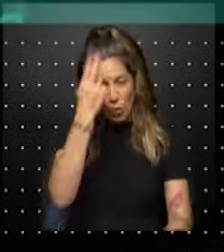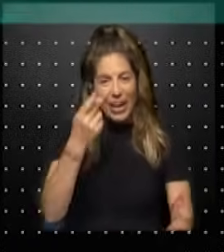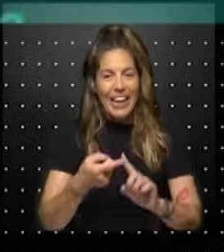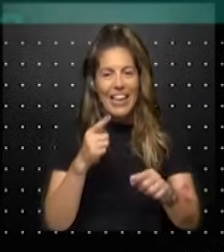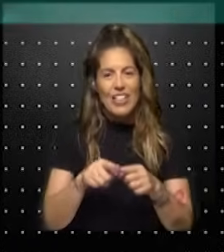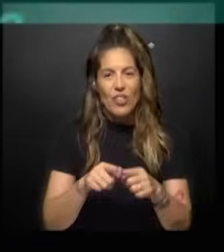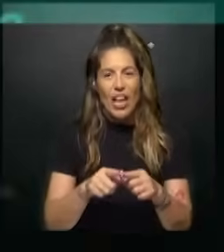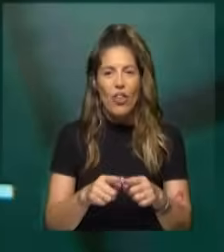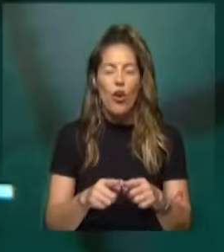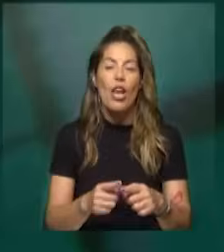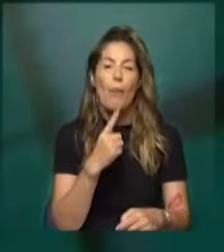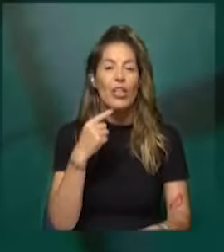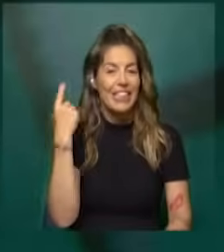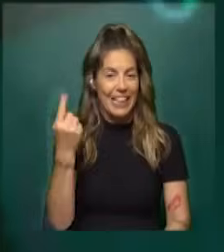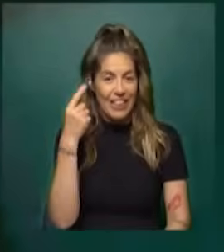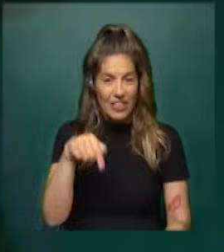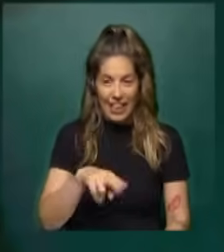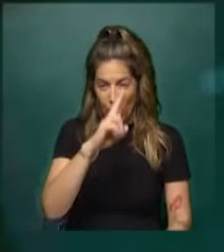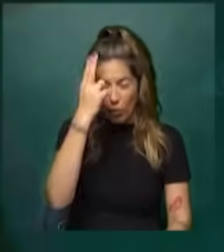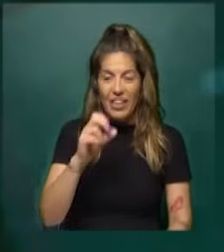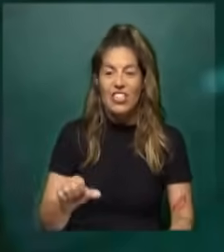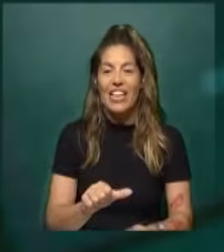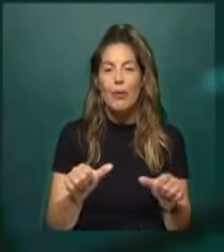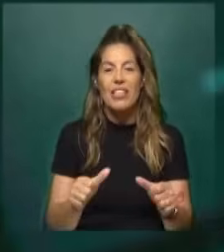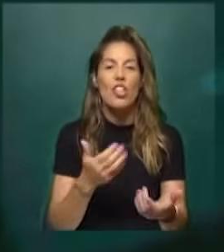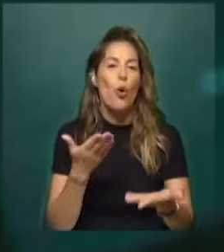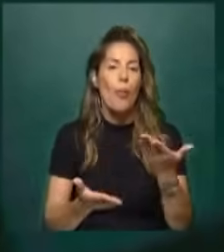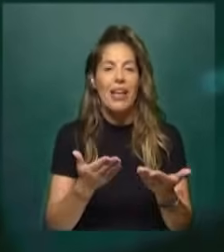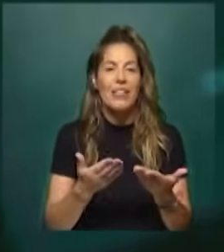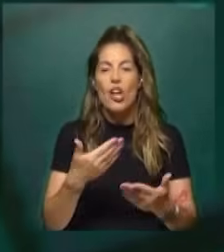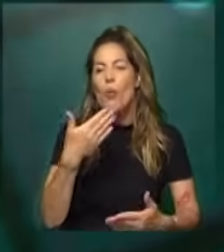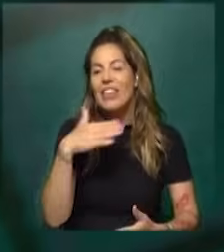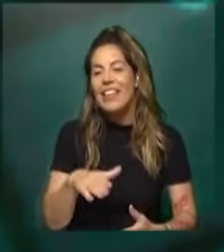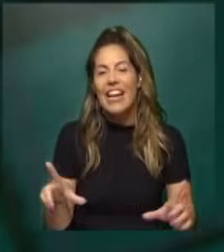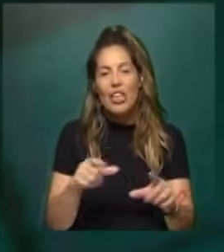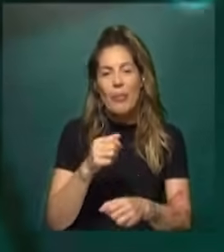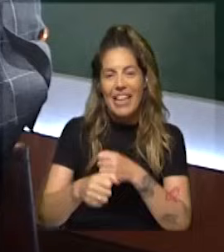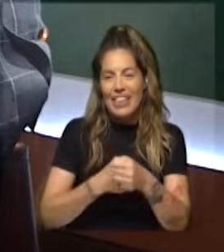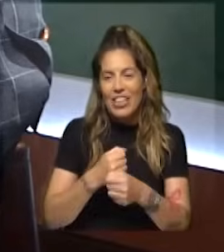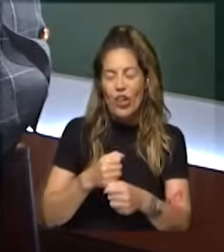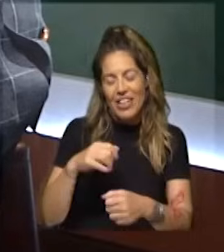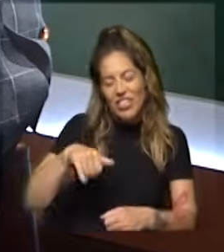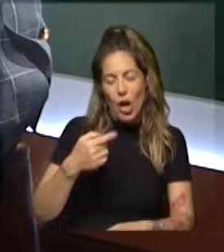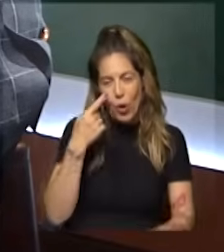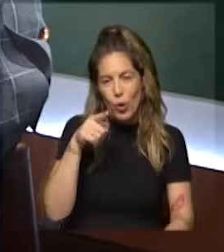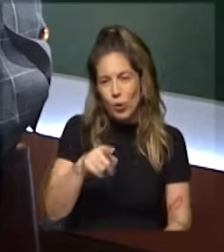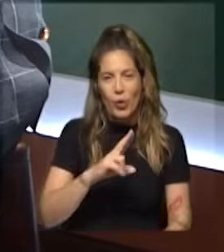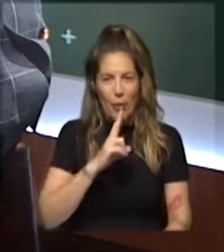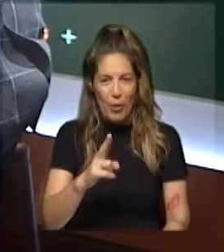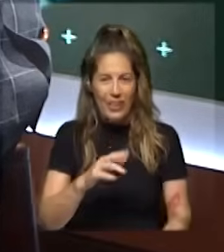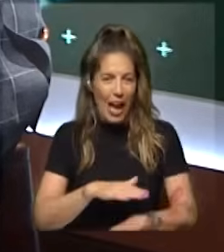política exterior del Uruguay. Y ya que estamos haciendo un balance, te pregunto cómo entendés que cierra este año, aunque adivino un poco tu respuesta en base a lo que has